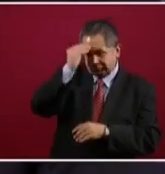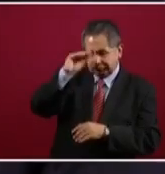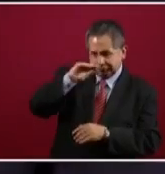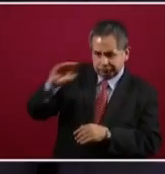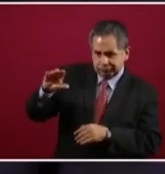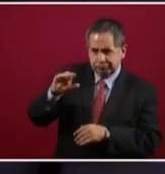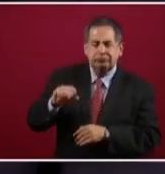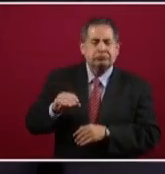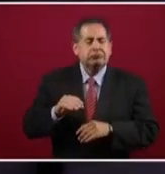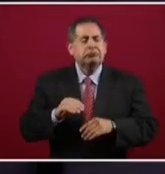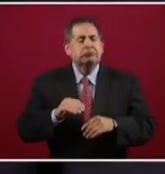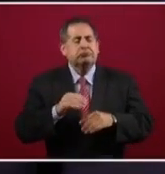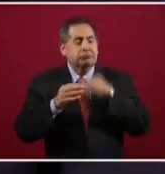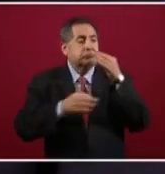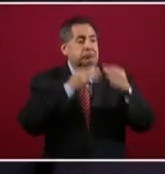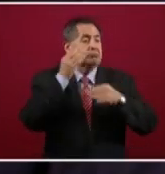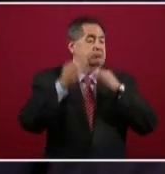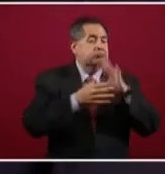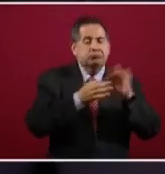de